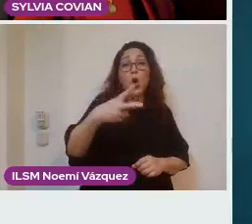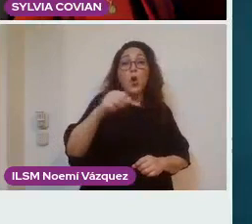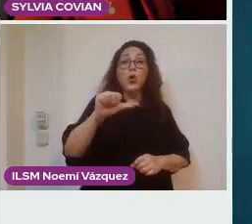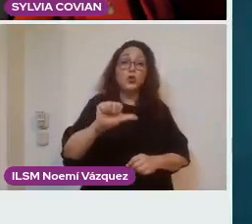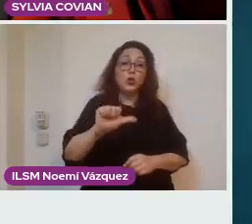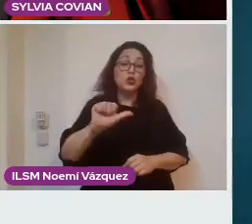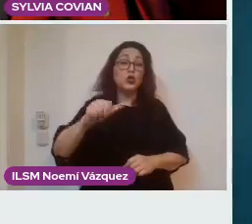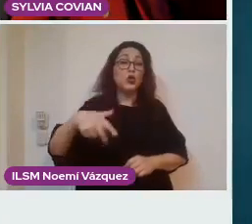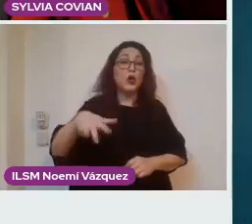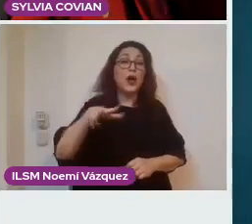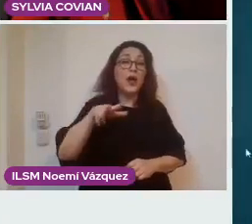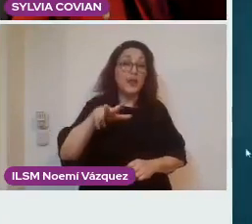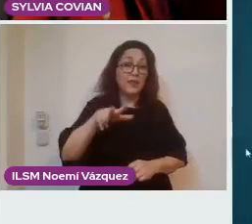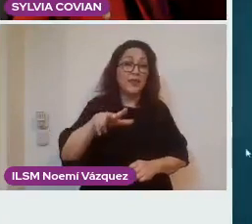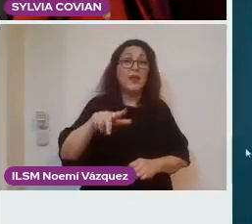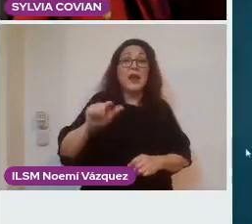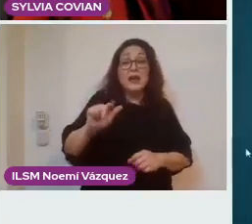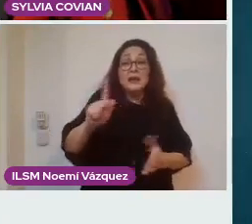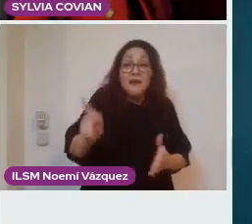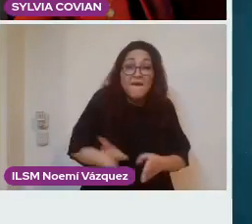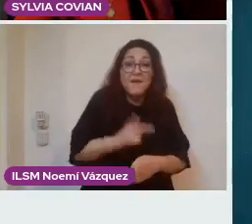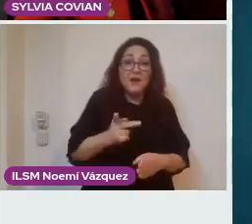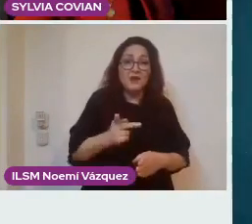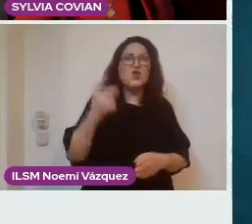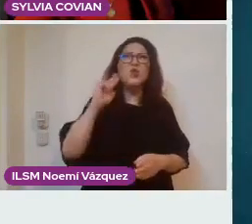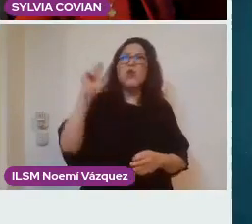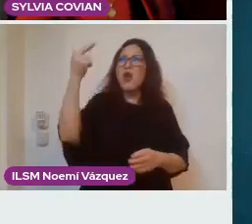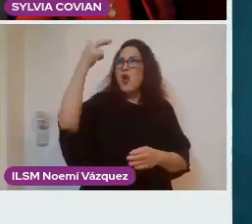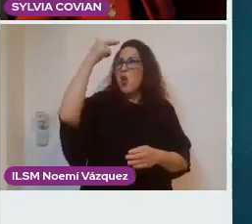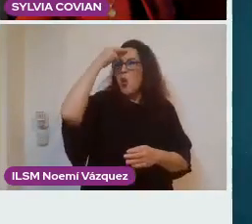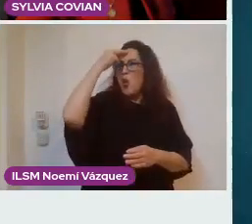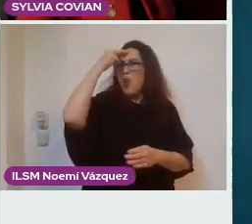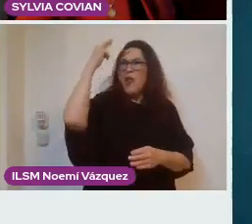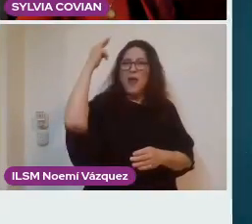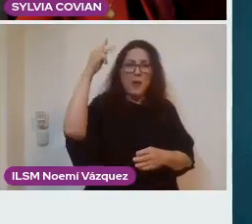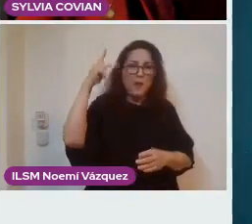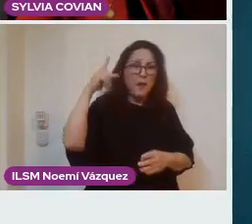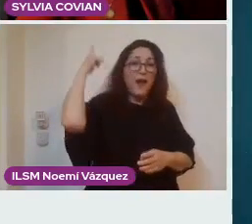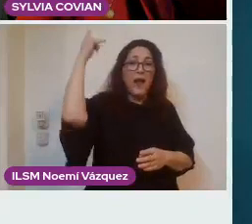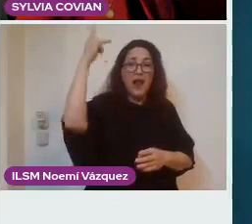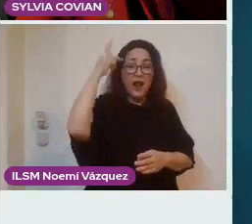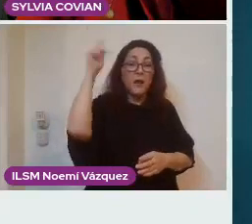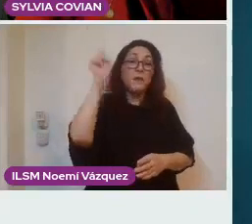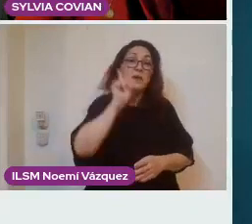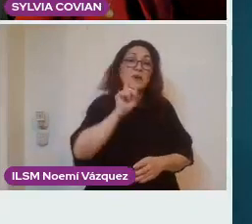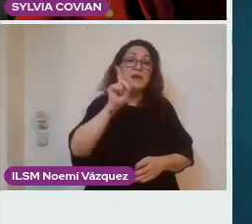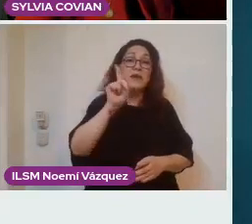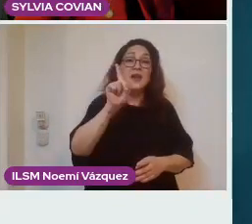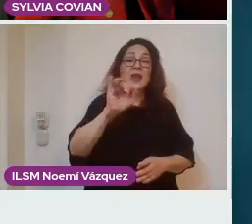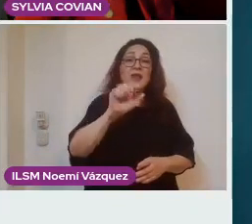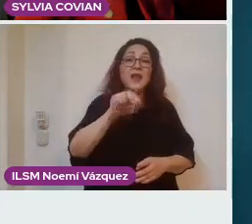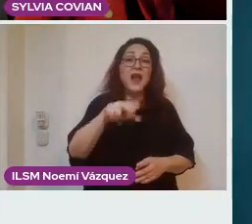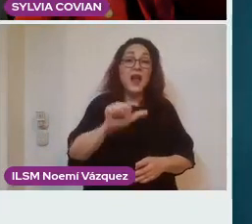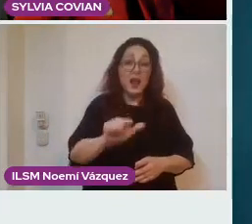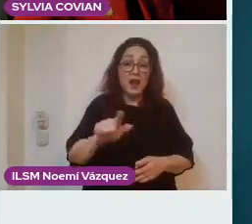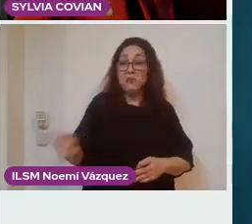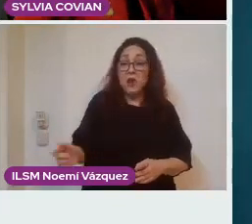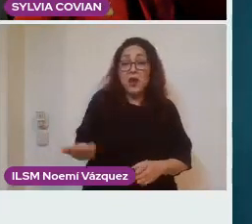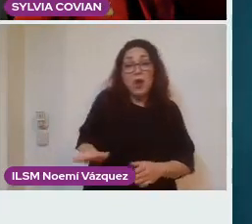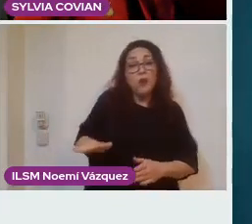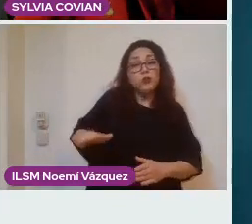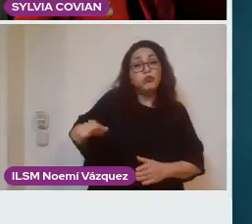muy inapetente por alguna razón, a veces emocional, y no podemos hablar del trastorno